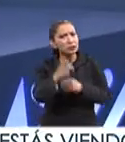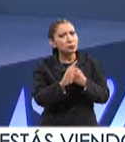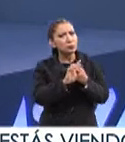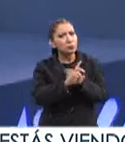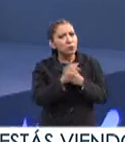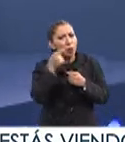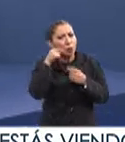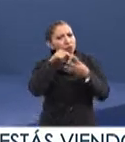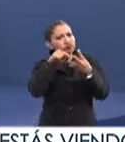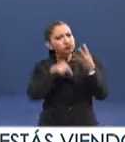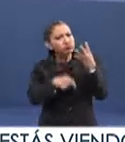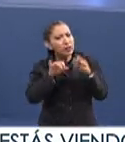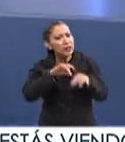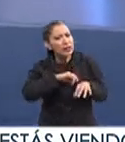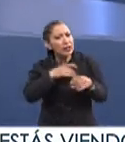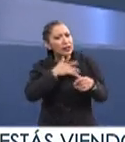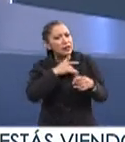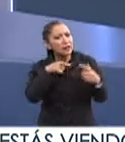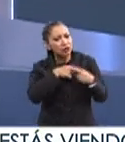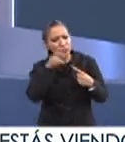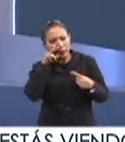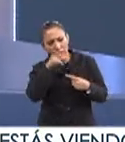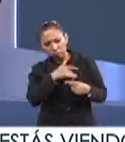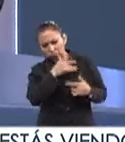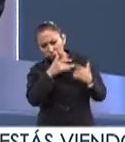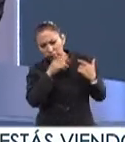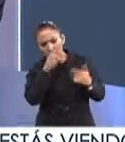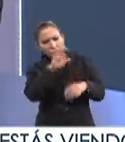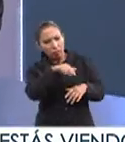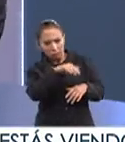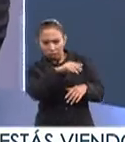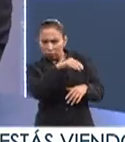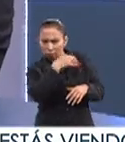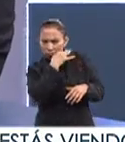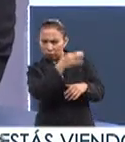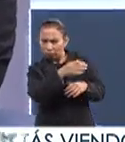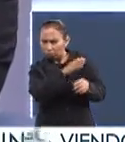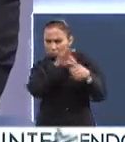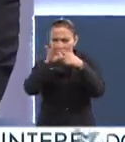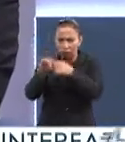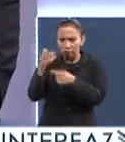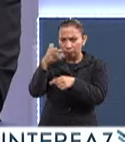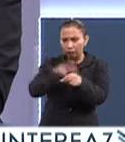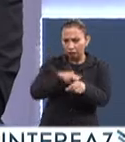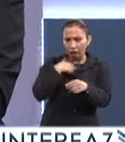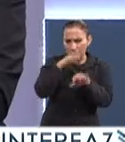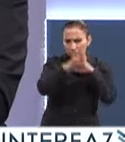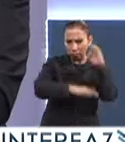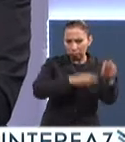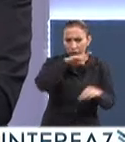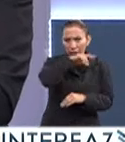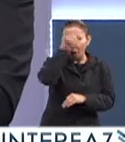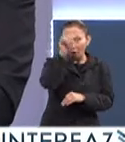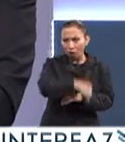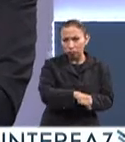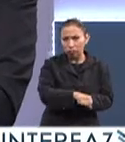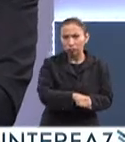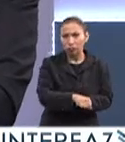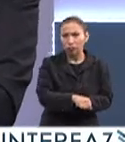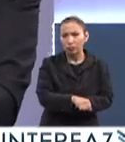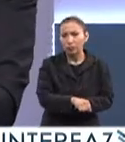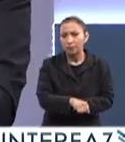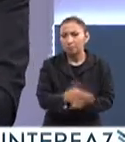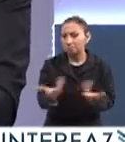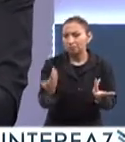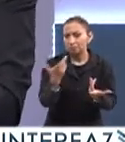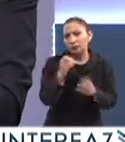ser datos de un infarto. Lo veo padecer estos síntomas y le digo, ¿sabes qué? Te voy a llevar al hospital, hay que atenderte de manera inmediata